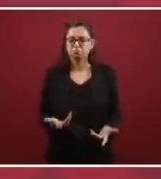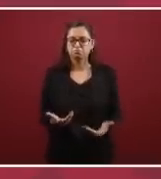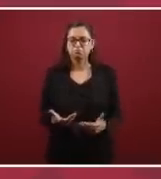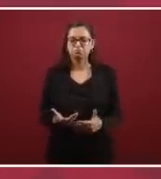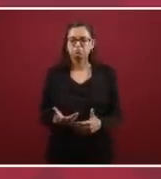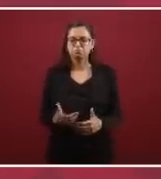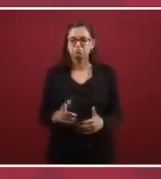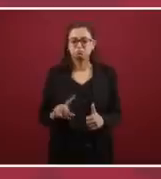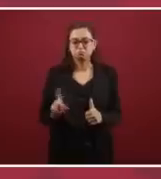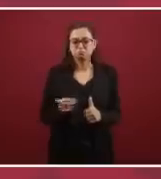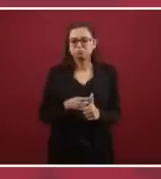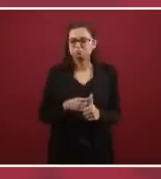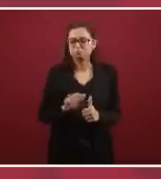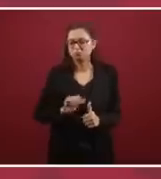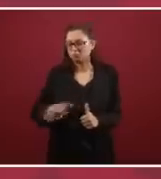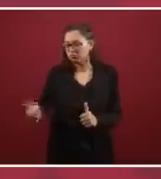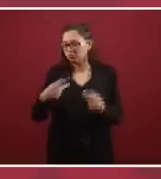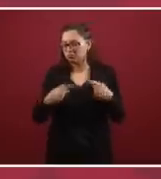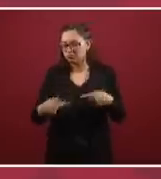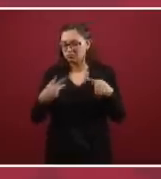el principio del amor al prójimo.